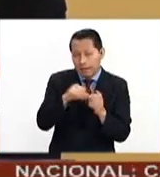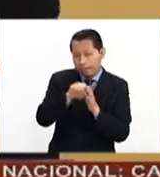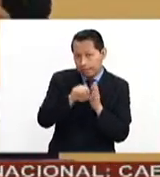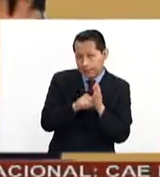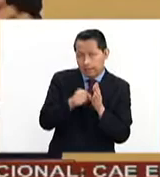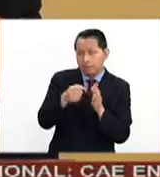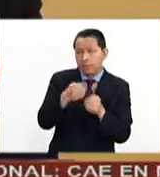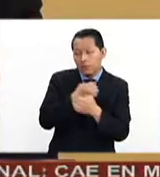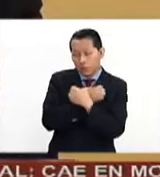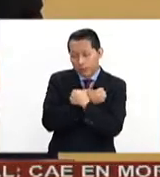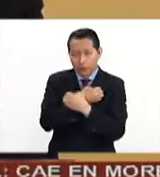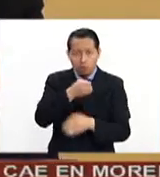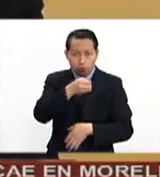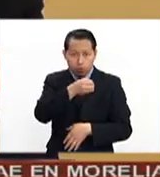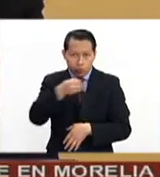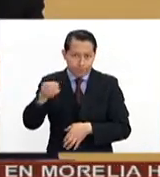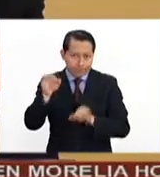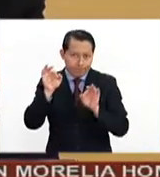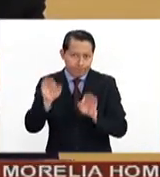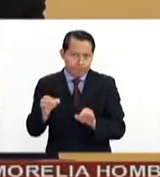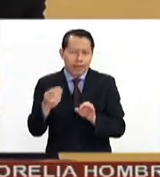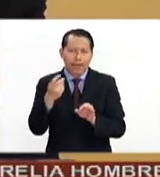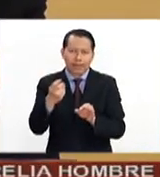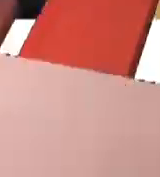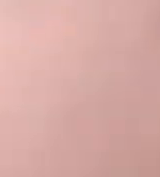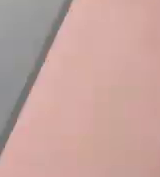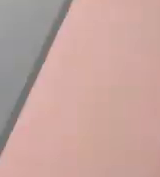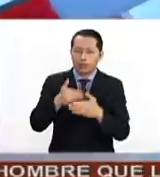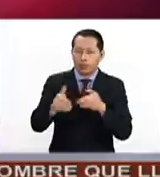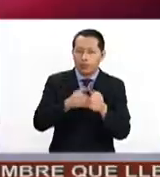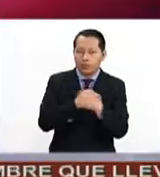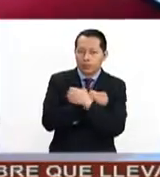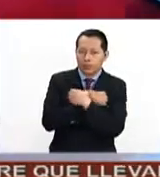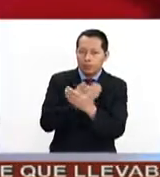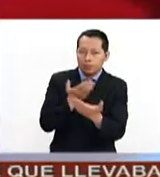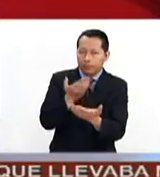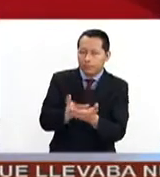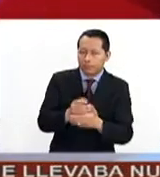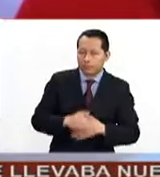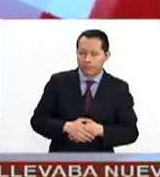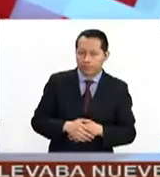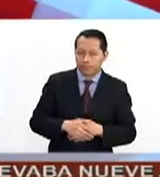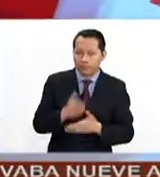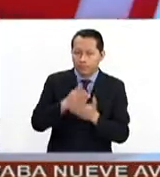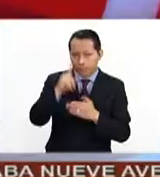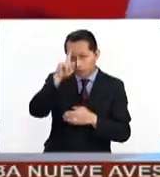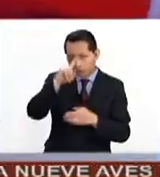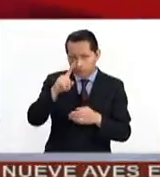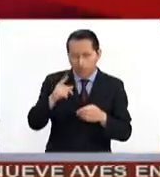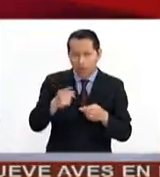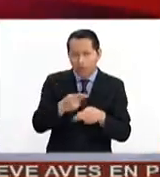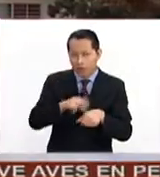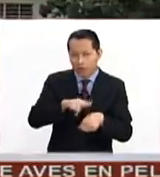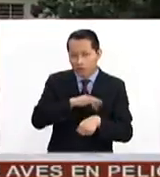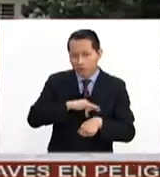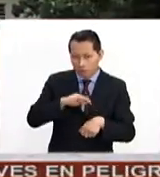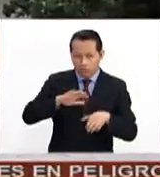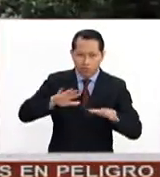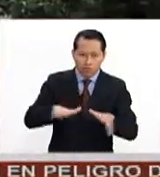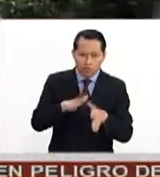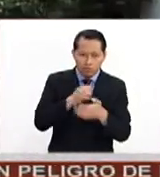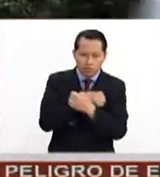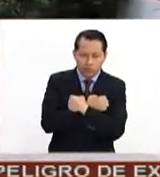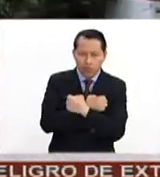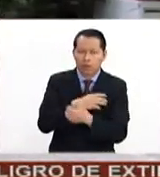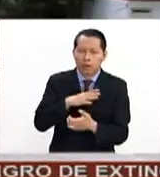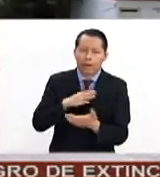educativo. Y eso es lo que plantea el nuevo modelo educativo. Por su parte, el Consejo Nacional del Fomento Educativo realizó un análisis sobre